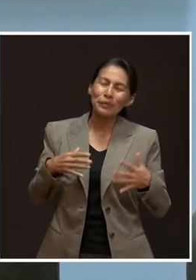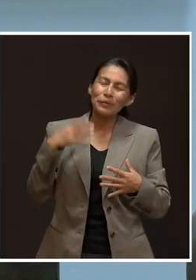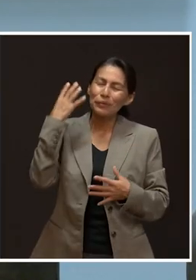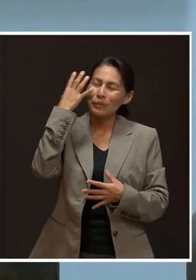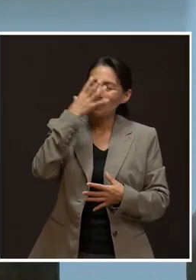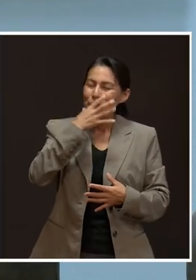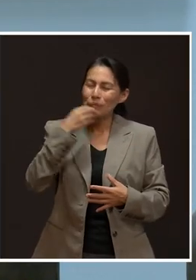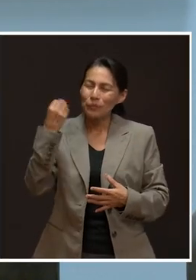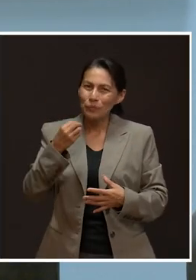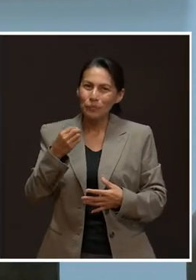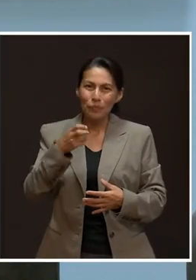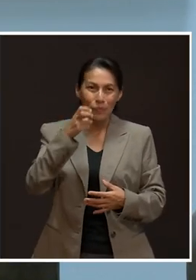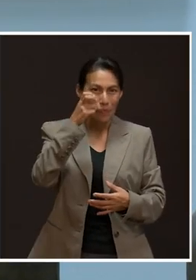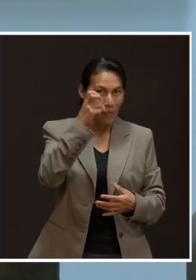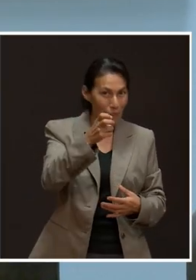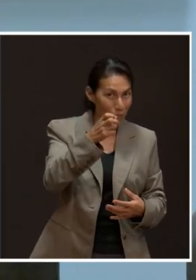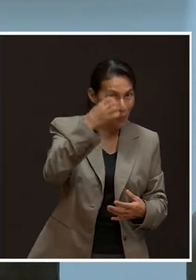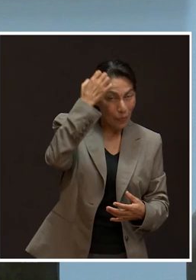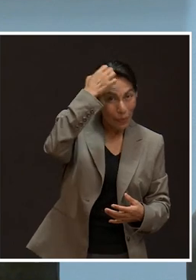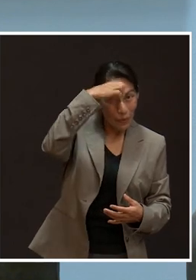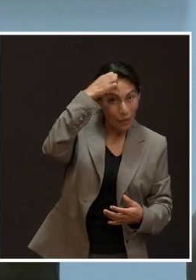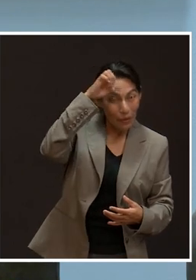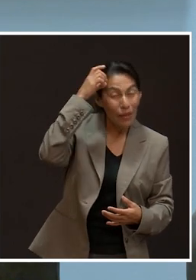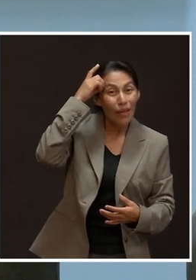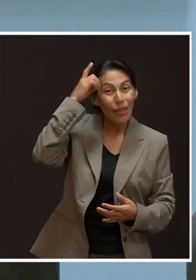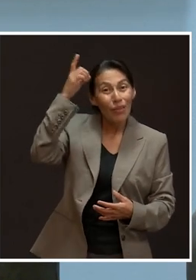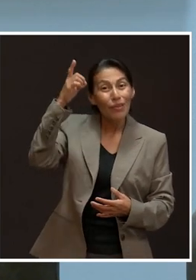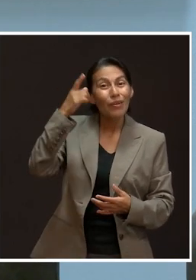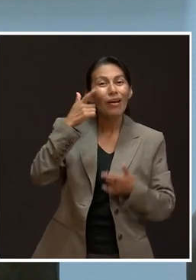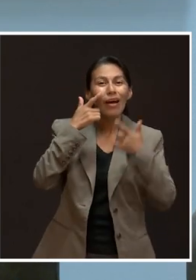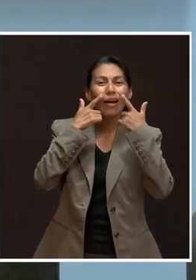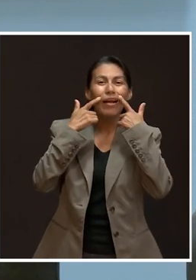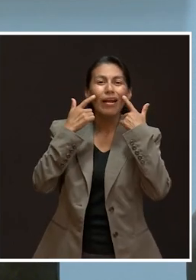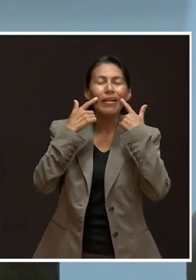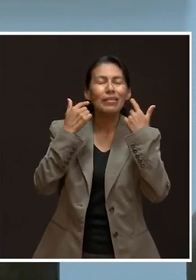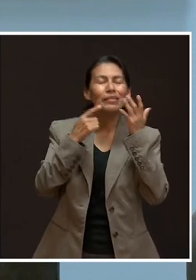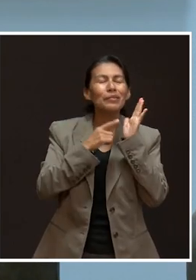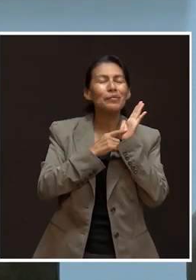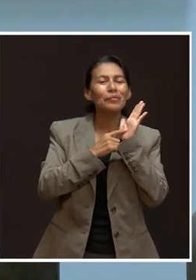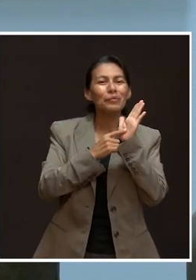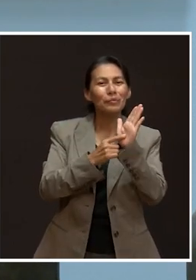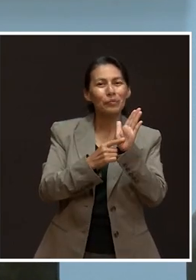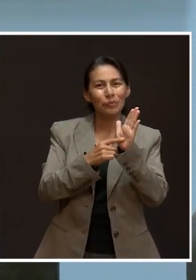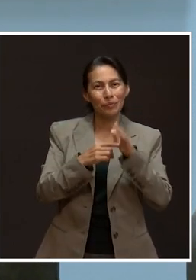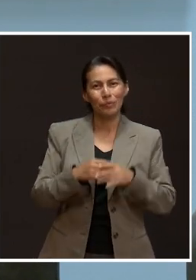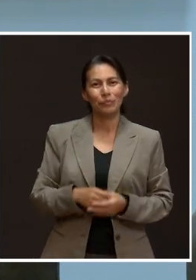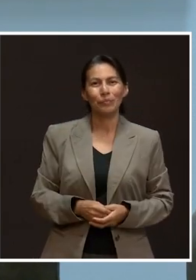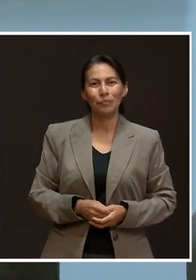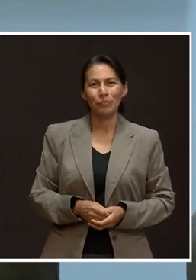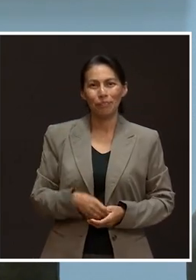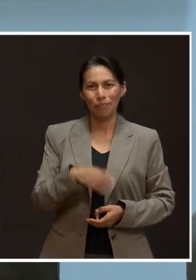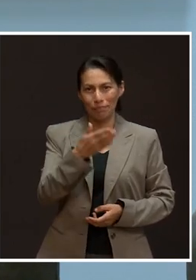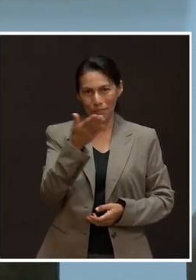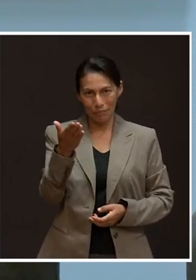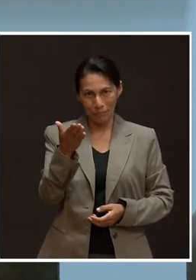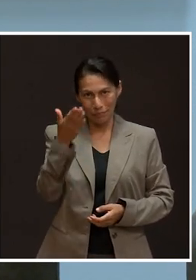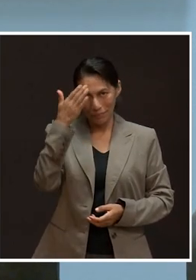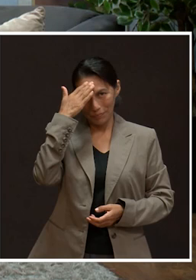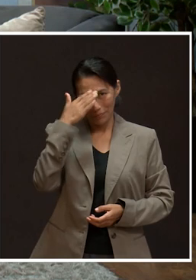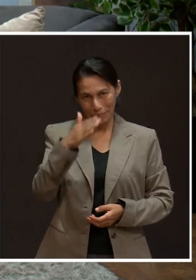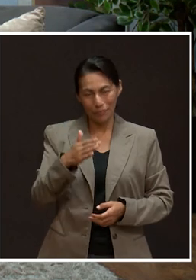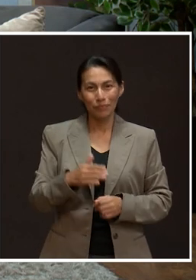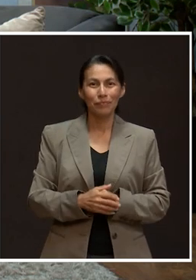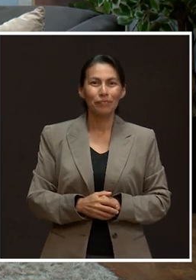experiencia de alegría porque Dios manifiesta su gracia con nosotros. Sabes,